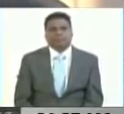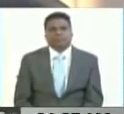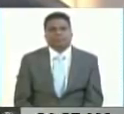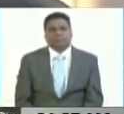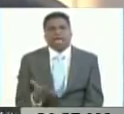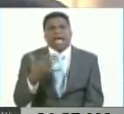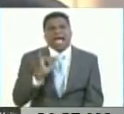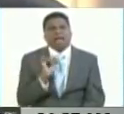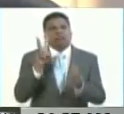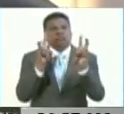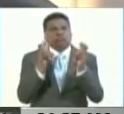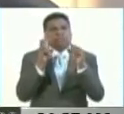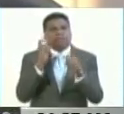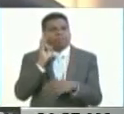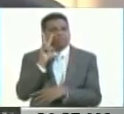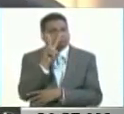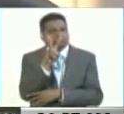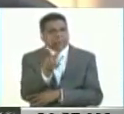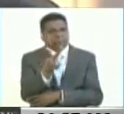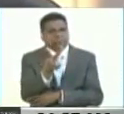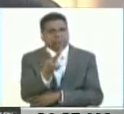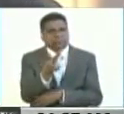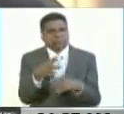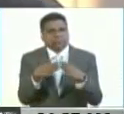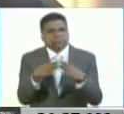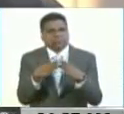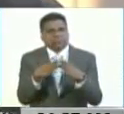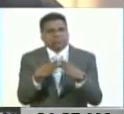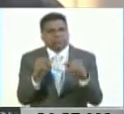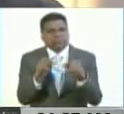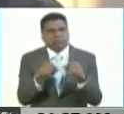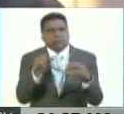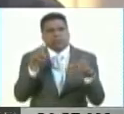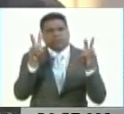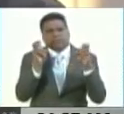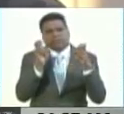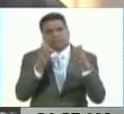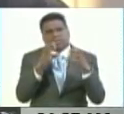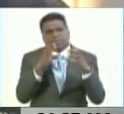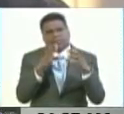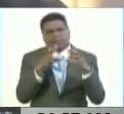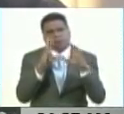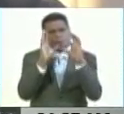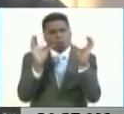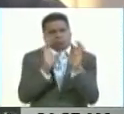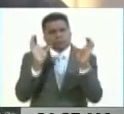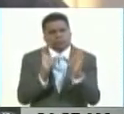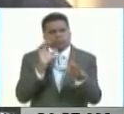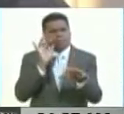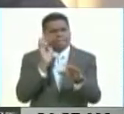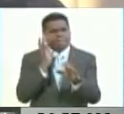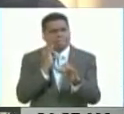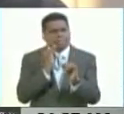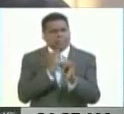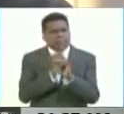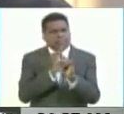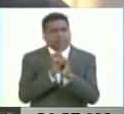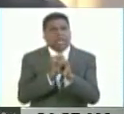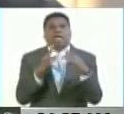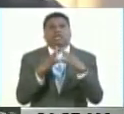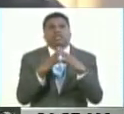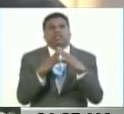en cuenta. En el mundo de las telecomunicaciones, cualquier cosa que pueda obstruir uno de los servicios puede causar un colapso en general.